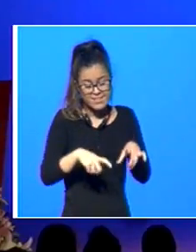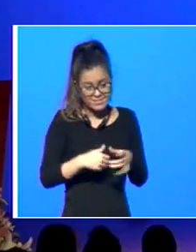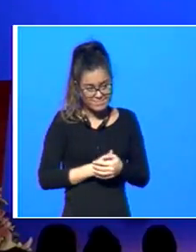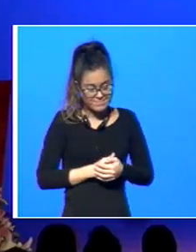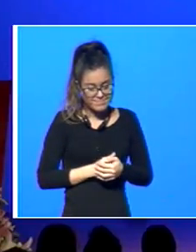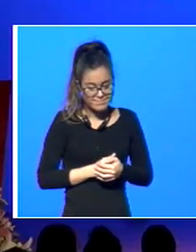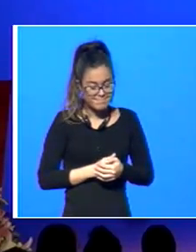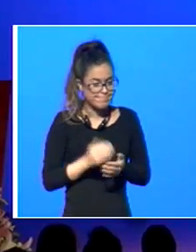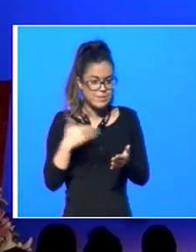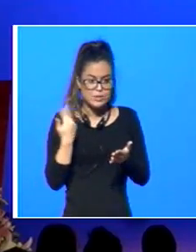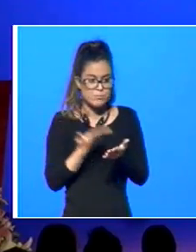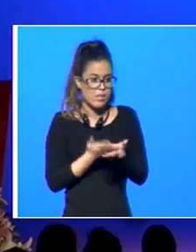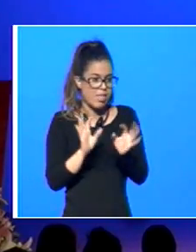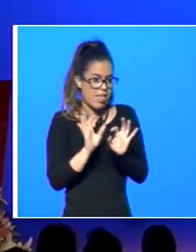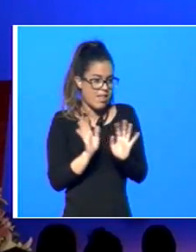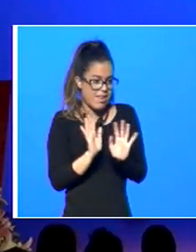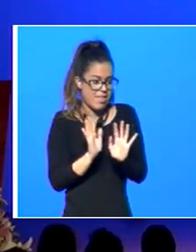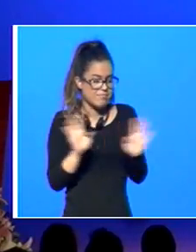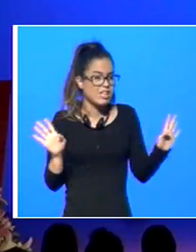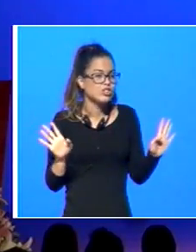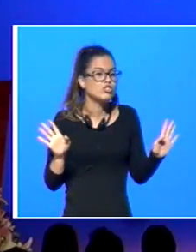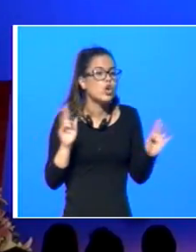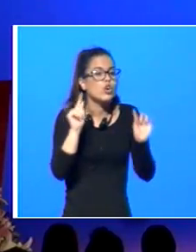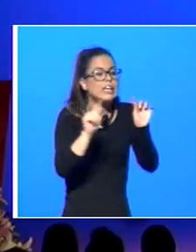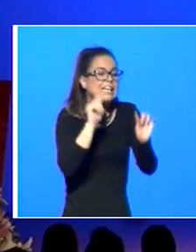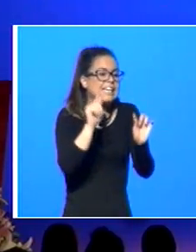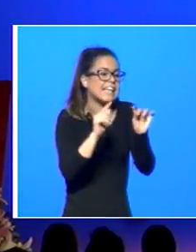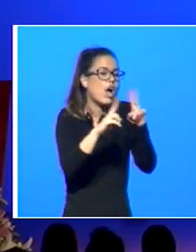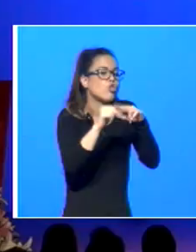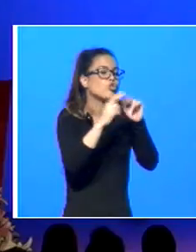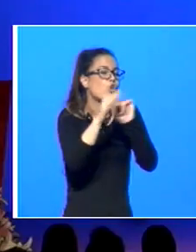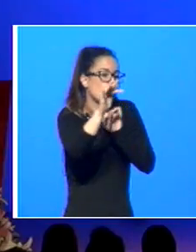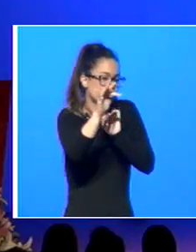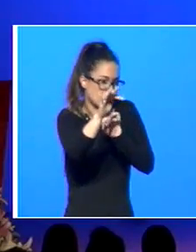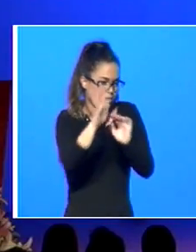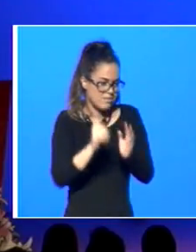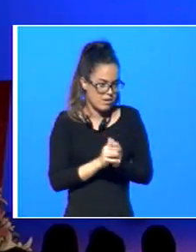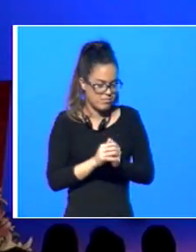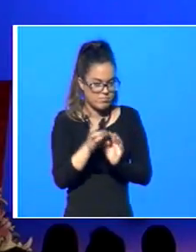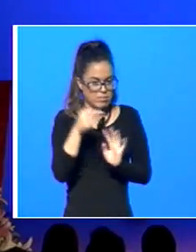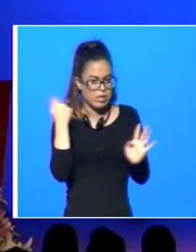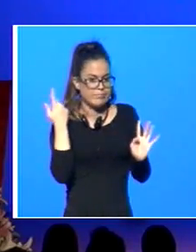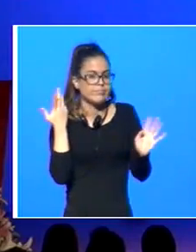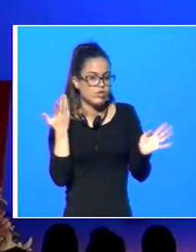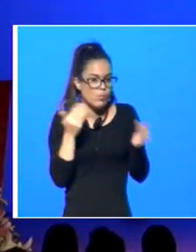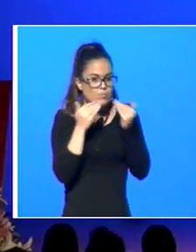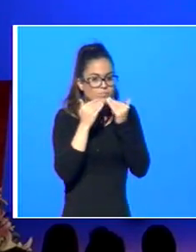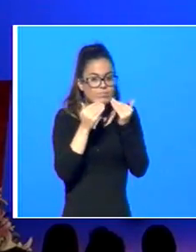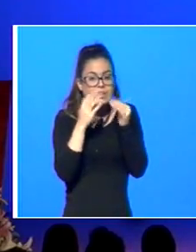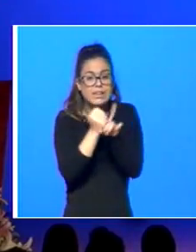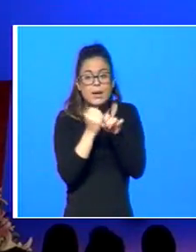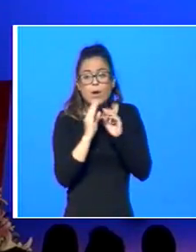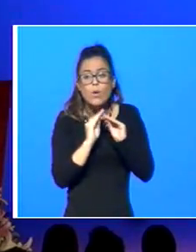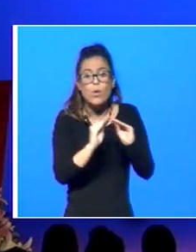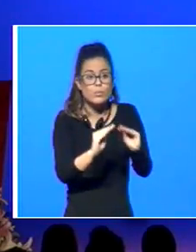No os voy a pedir más. Tomarlo como una crítica constructiva, por favor, ¿eh? No lo digo desde la negatividad. Agradecemos vuestro trabajo, pero poneros un poquito